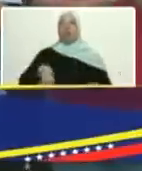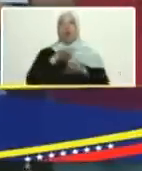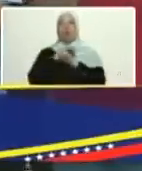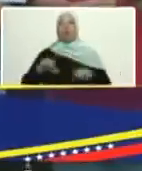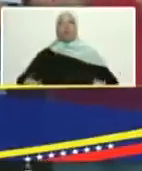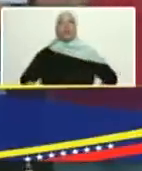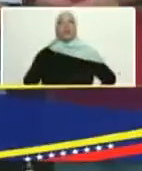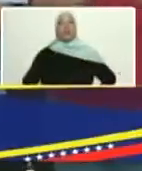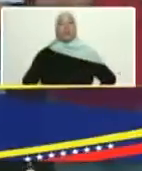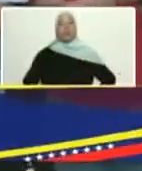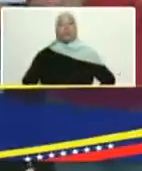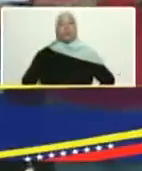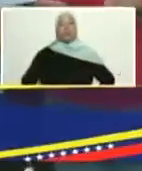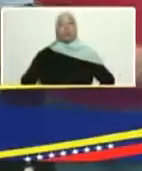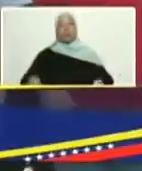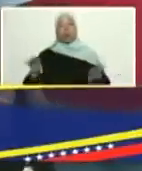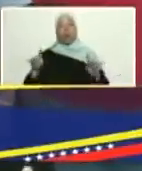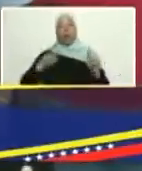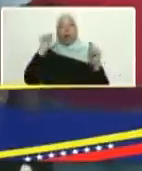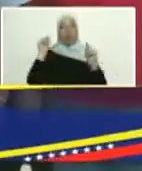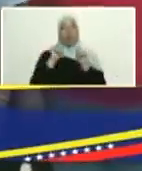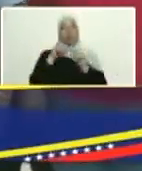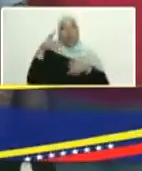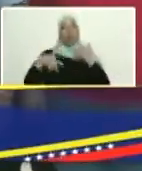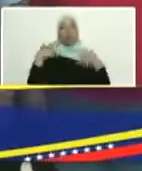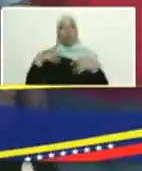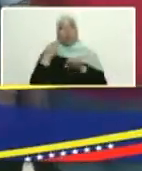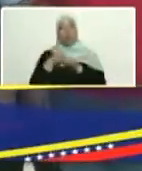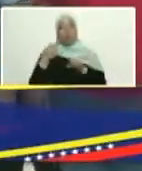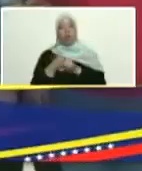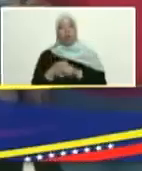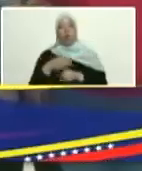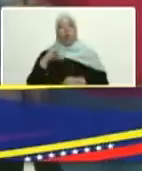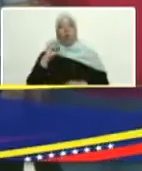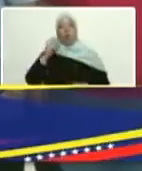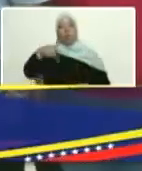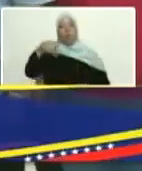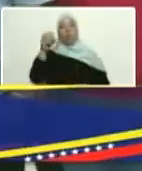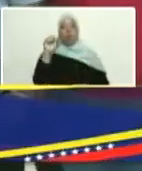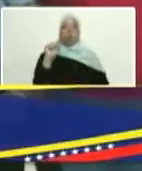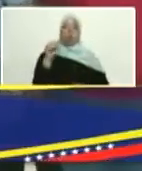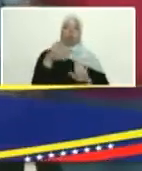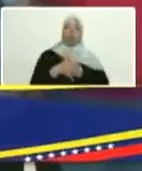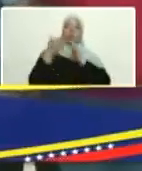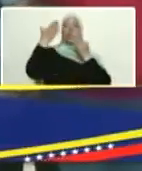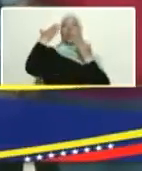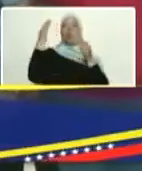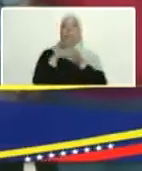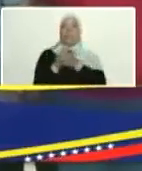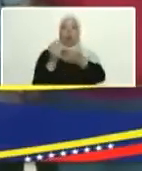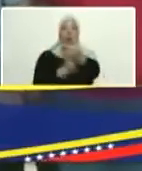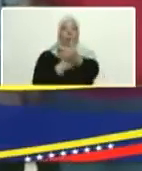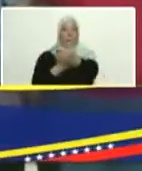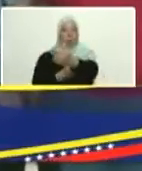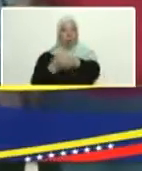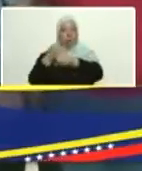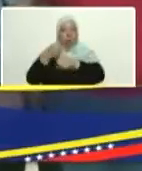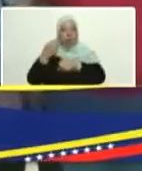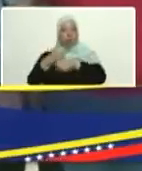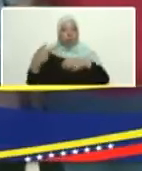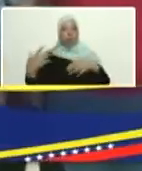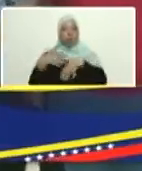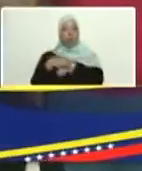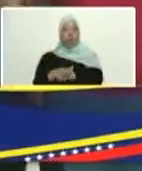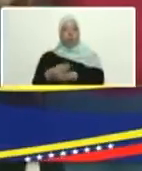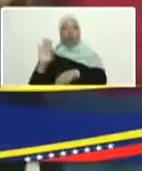portuguesa, específicamente aquí en Entidad de Trabajo Coposa. Un saludo a todos esos hermanos de clase que se encuentran en el